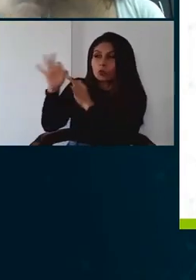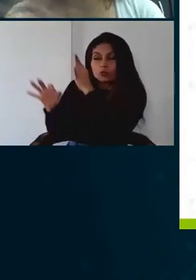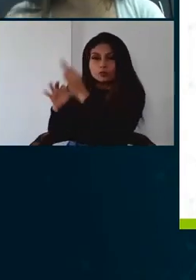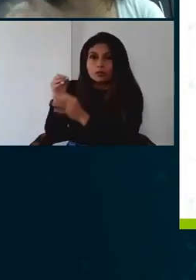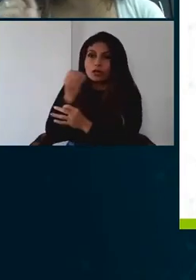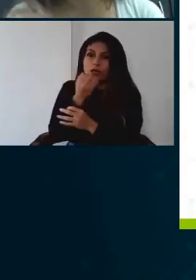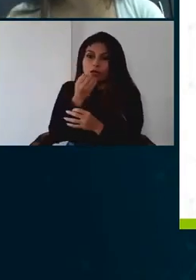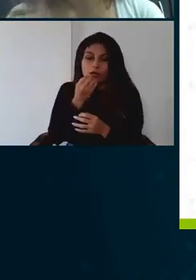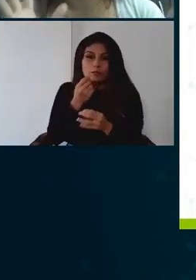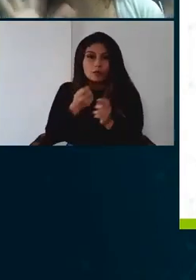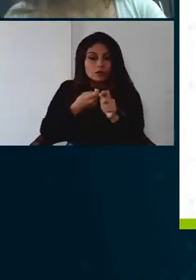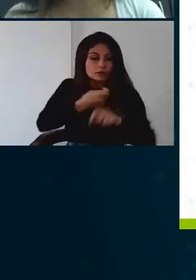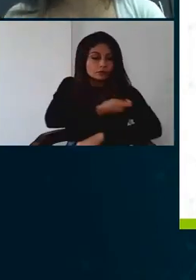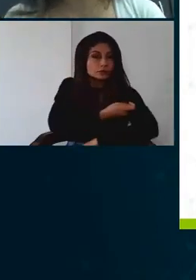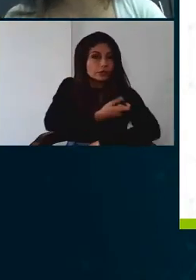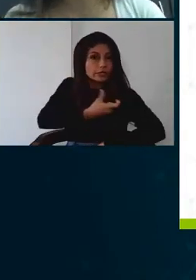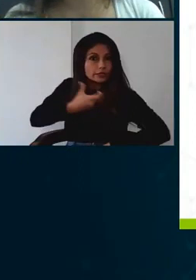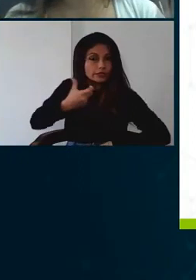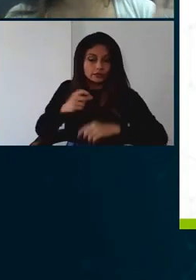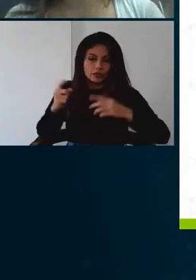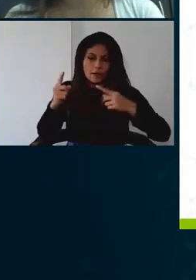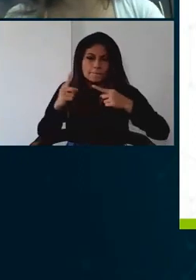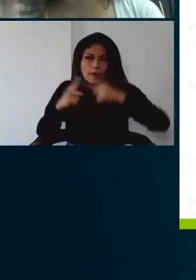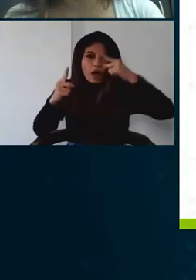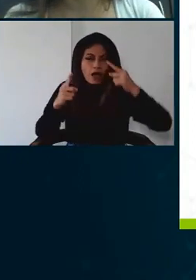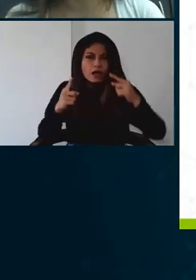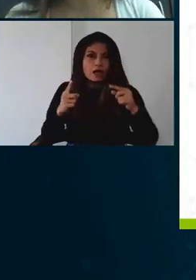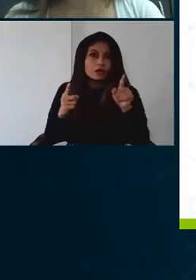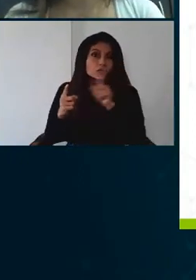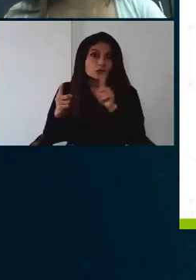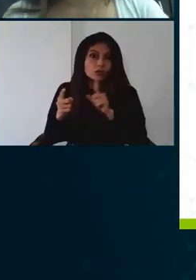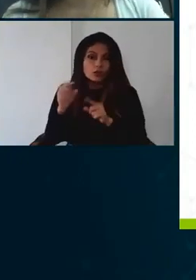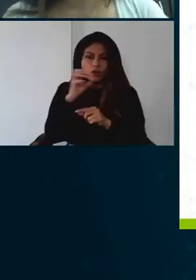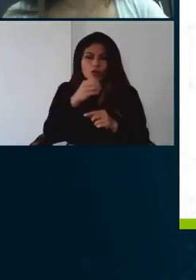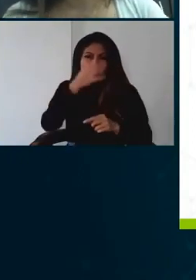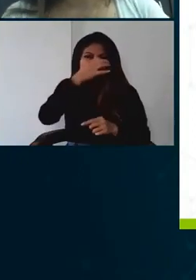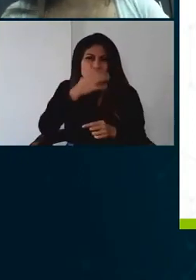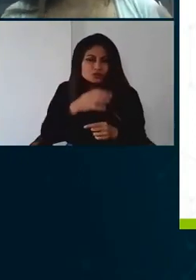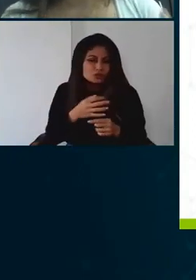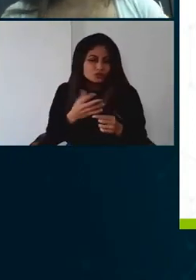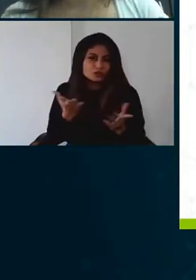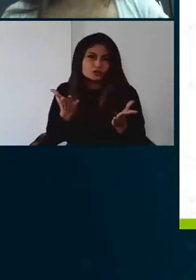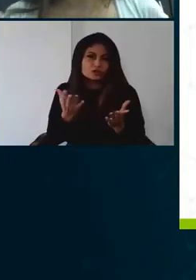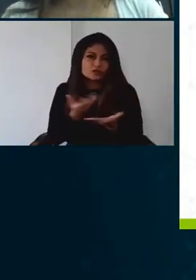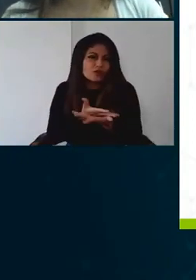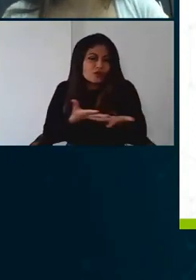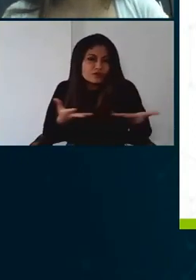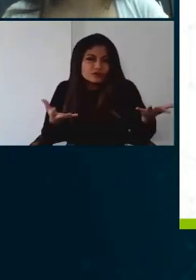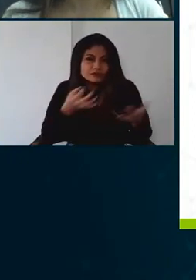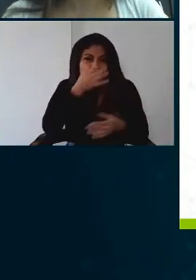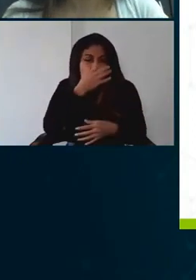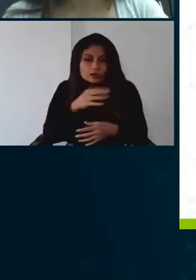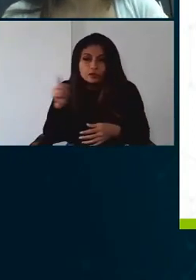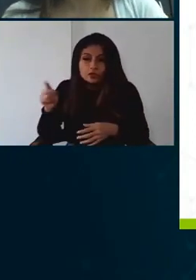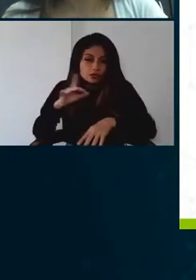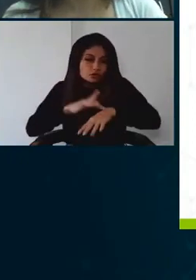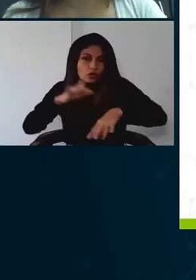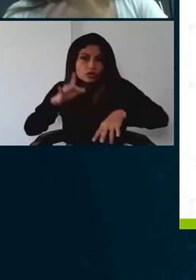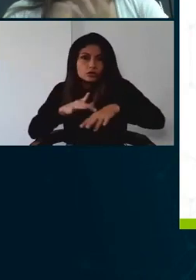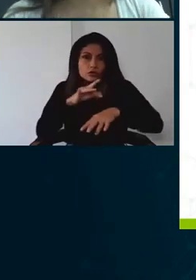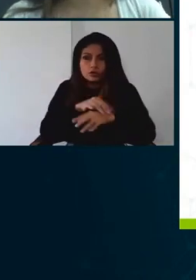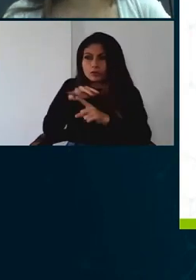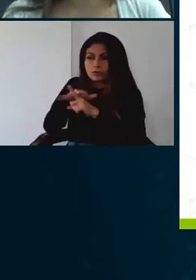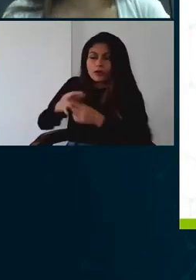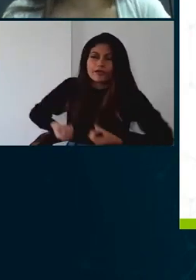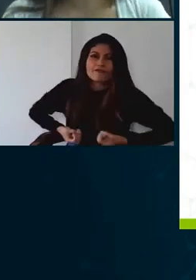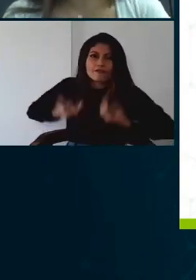de que tengan que estar manipulando material sucio, material contaminado, ¿cierto? Adicional, ¿quiénes son también esos